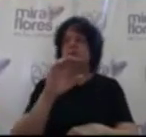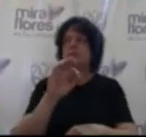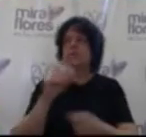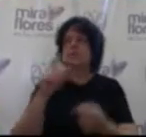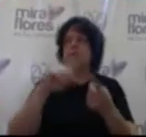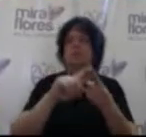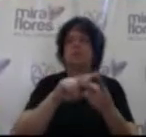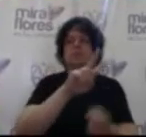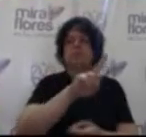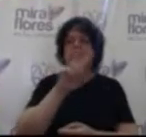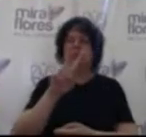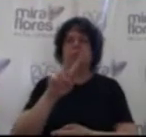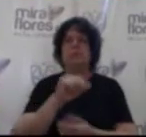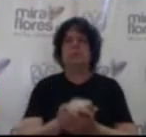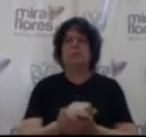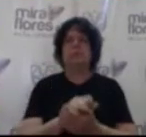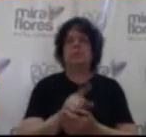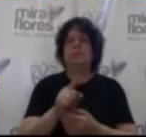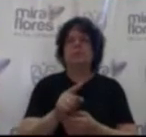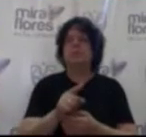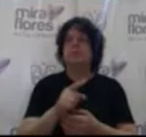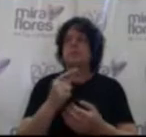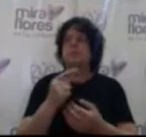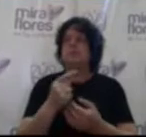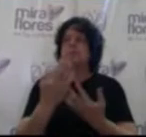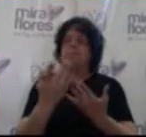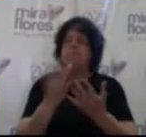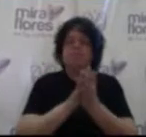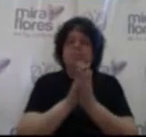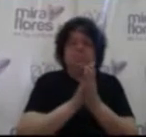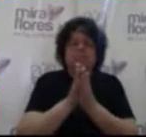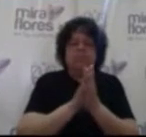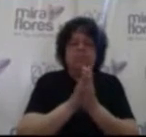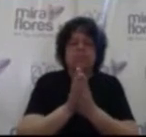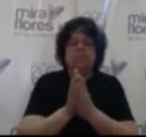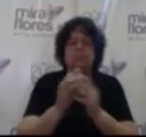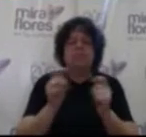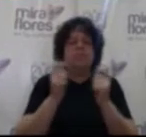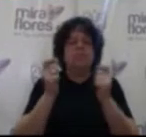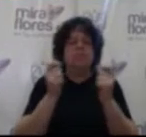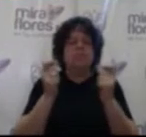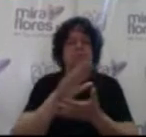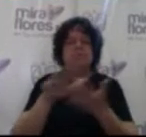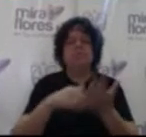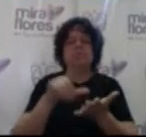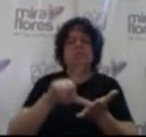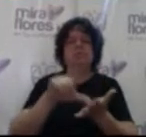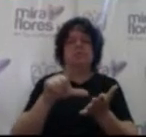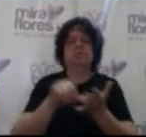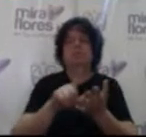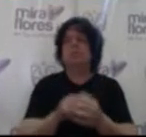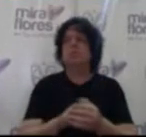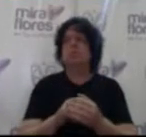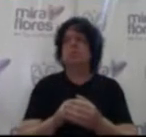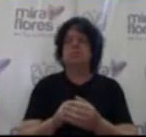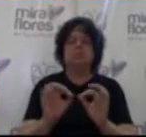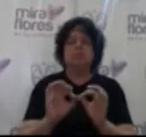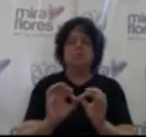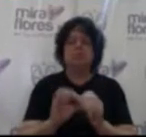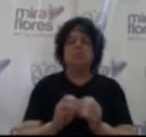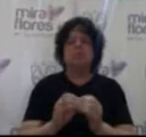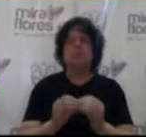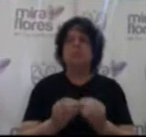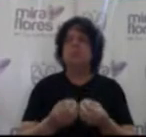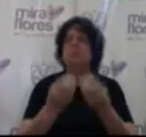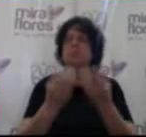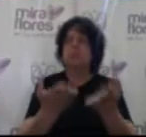2022, augurándole muchos éxitos en su gestión en beneficio de la población de la provincia de Lima. Sin otro particular, hago propicia la ocasión